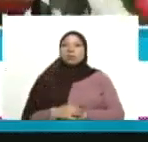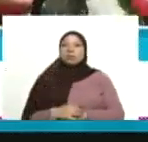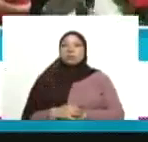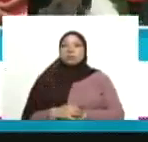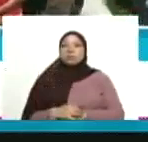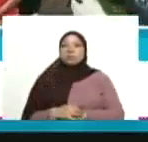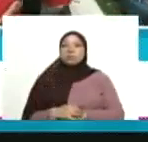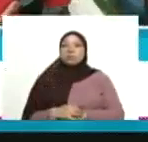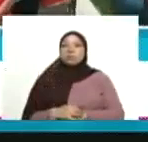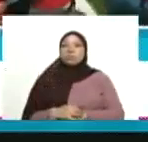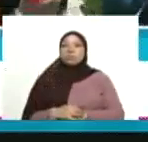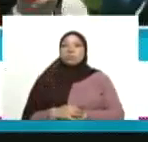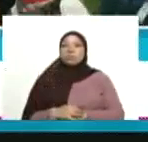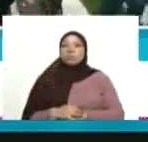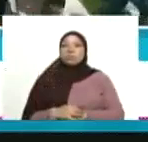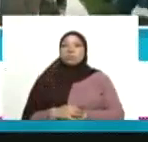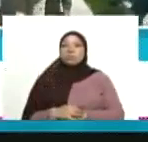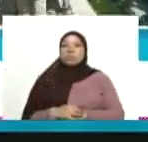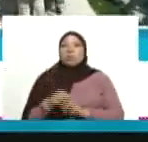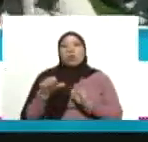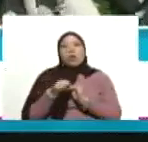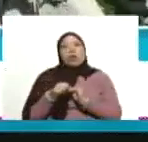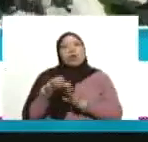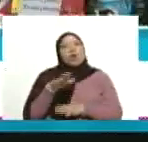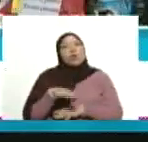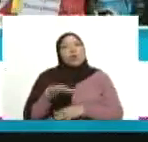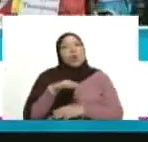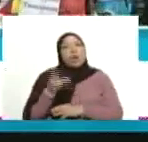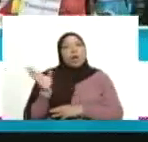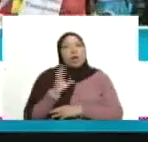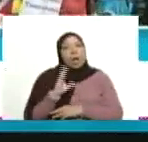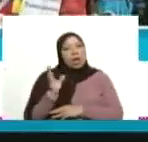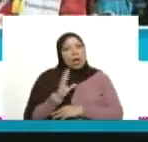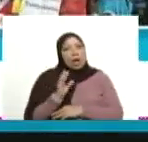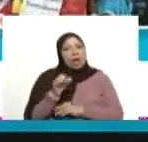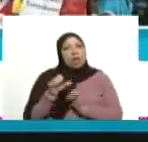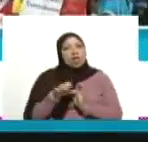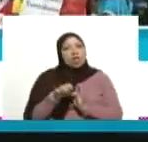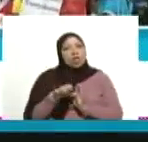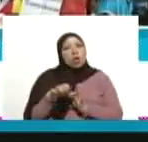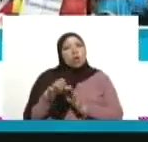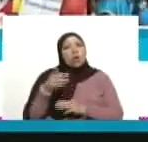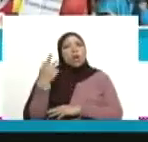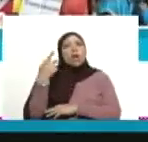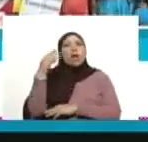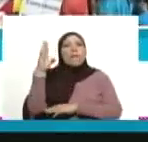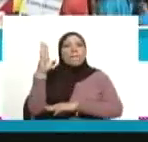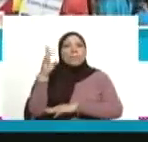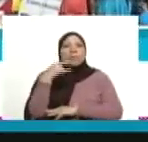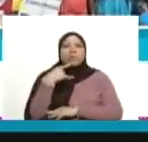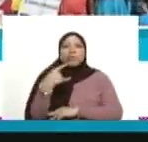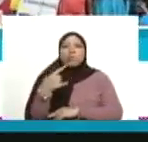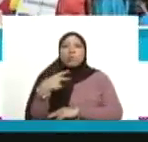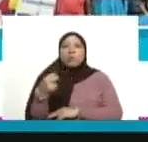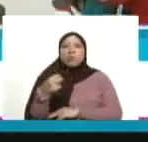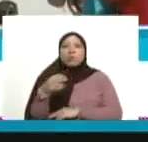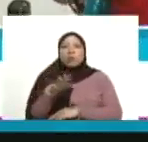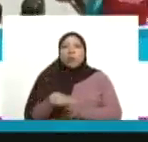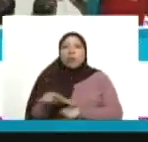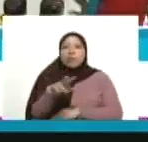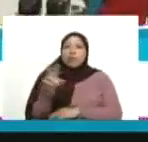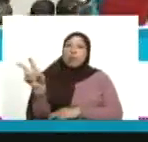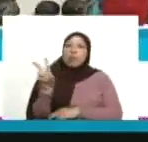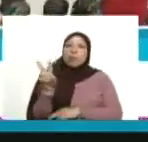Caracas dice, ¿dónde fue que hicieron en Caracas en estos días? En La Pastora, no dice aquí La Pastora, dice Plaza